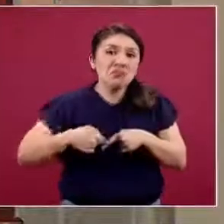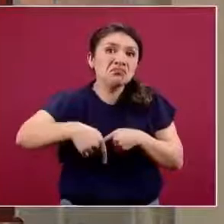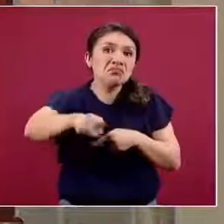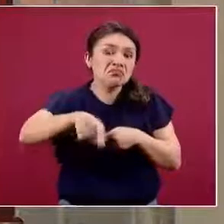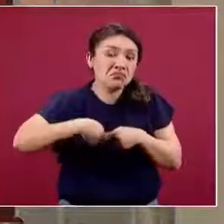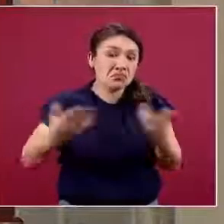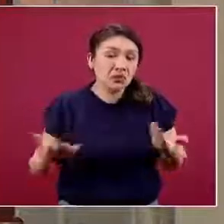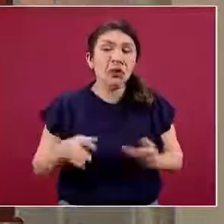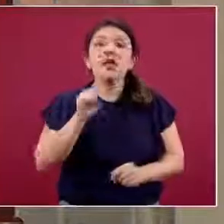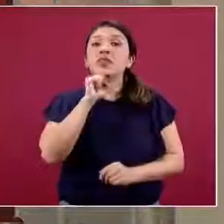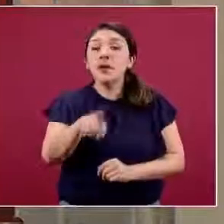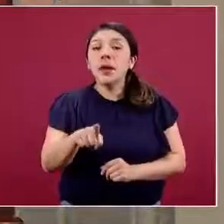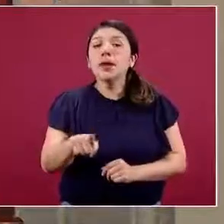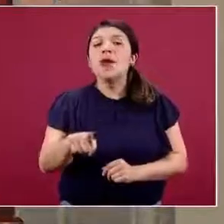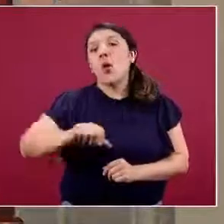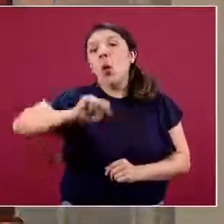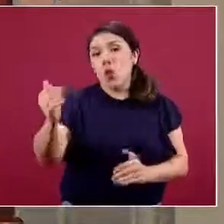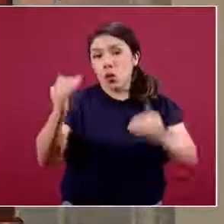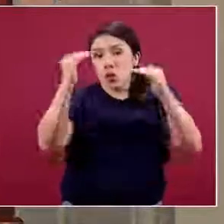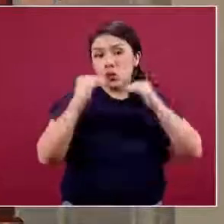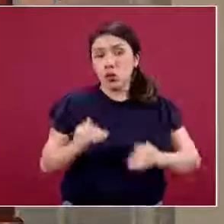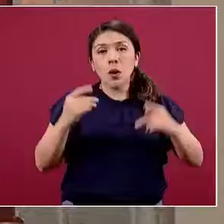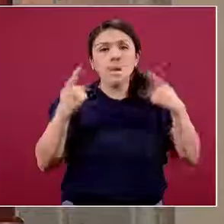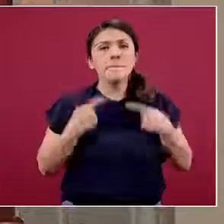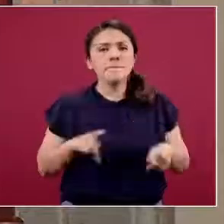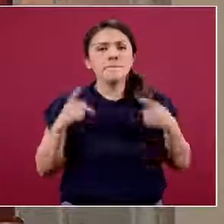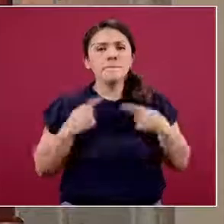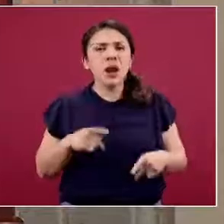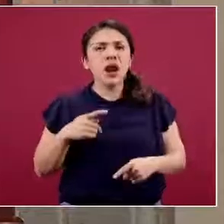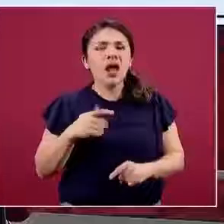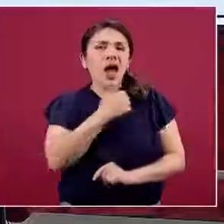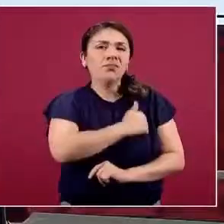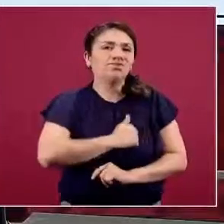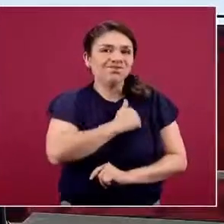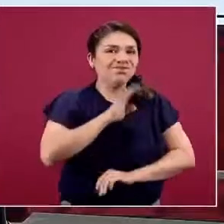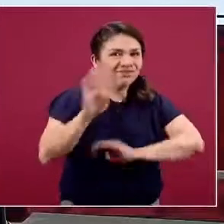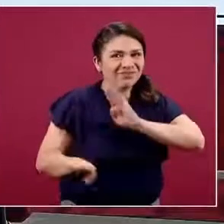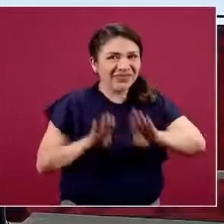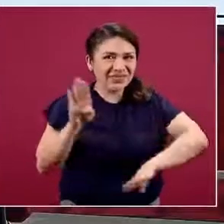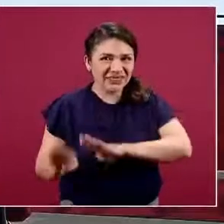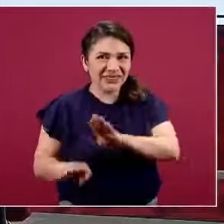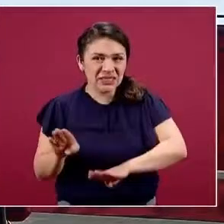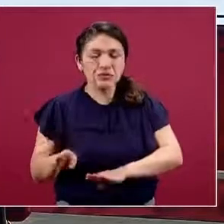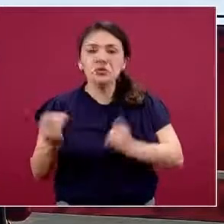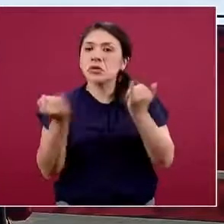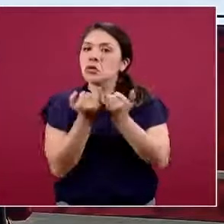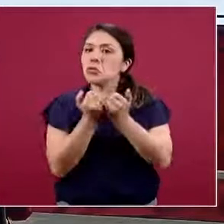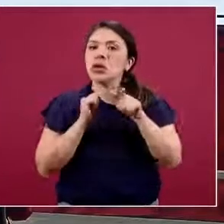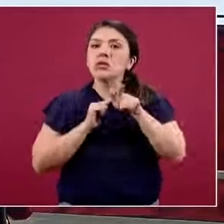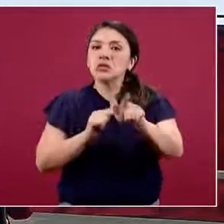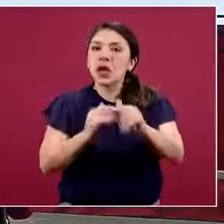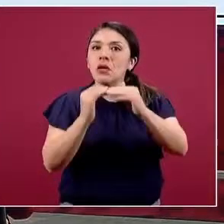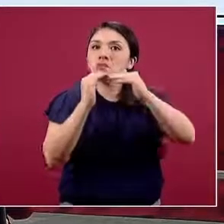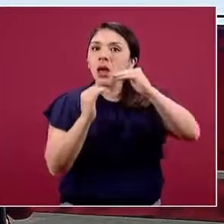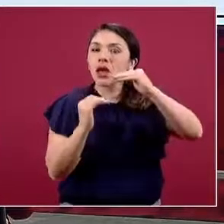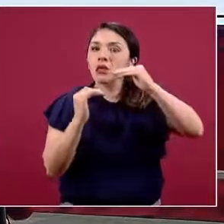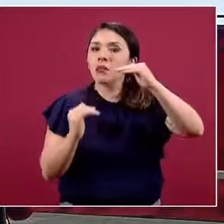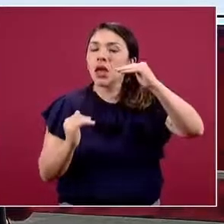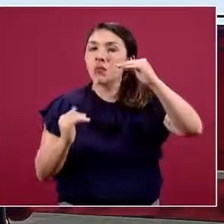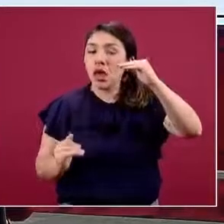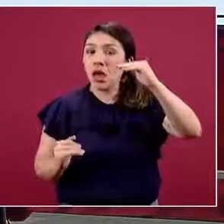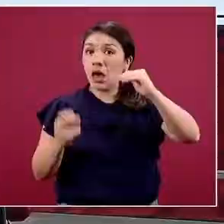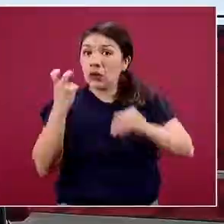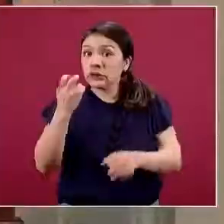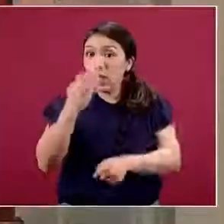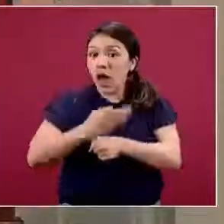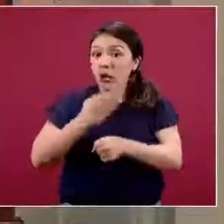también la tendencia de las lamentables defunciones ha mantenido la misma,